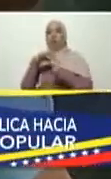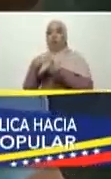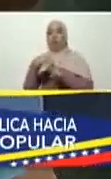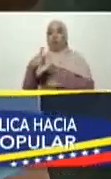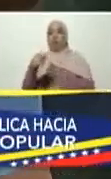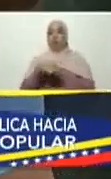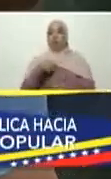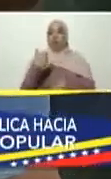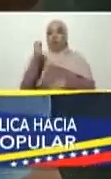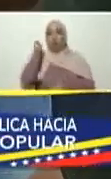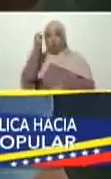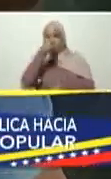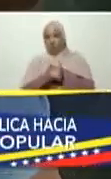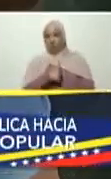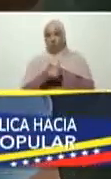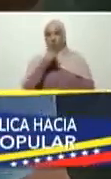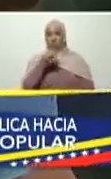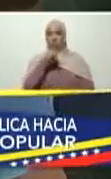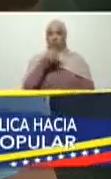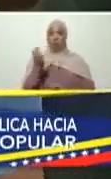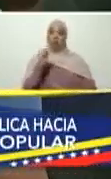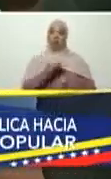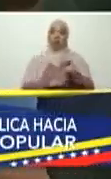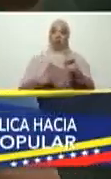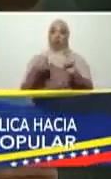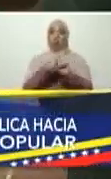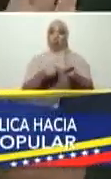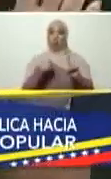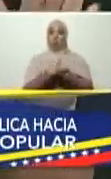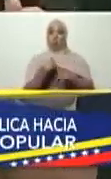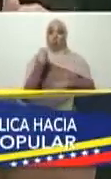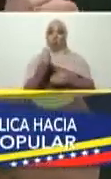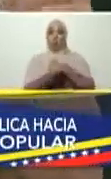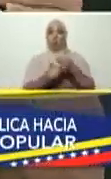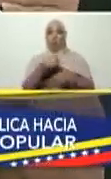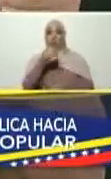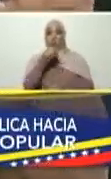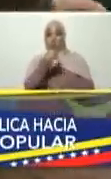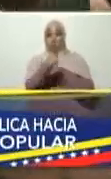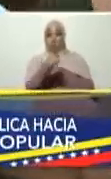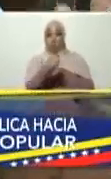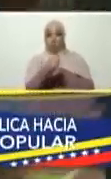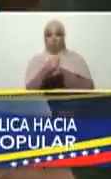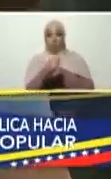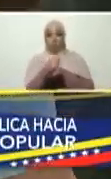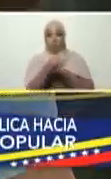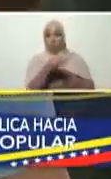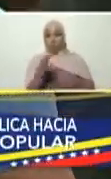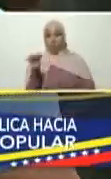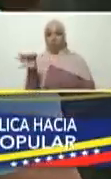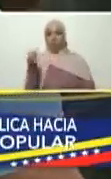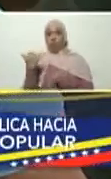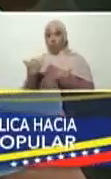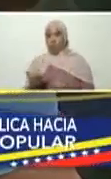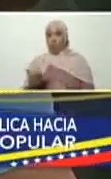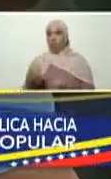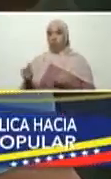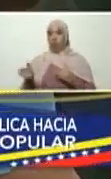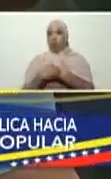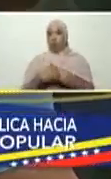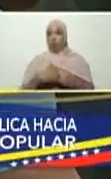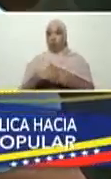nos vamos a doblegar, no nos vamos a arrodillar. Y así crean y ellos perfilen que a través del bloqueo